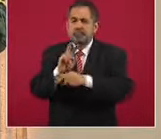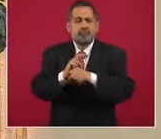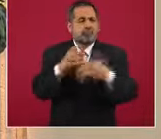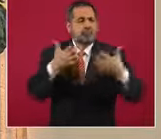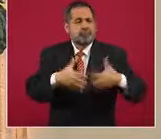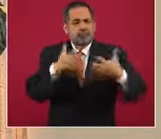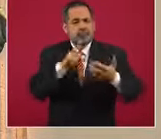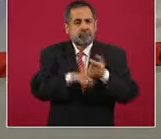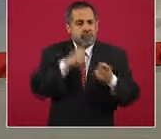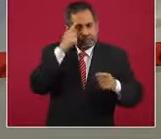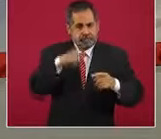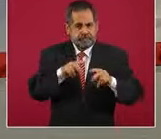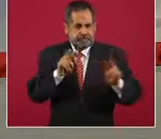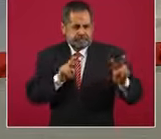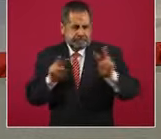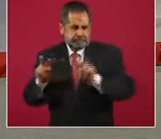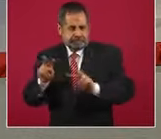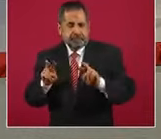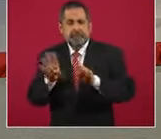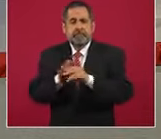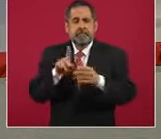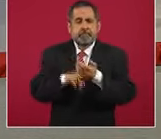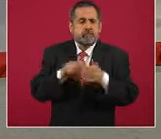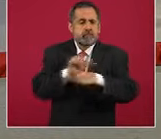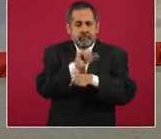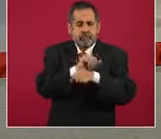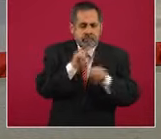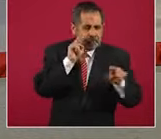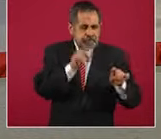no intrusivos para la revisión de vehículos.